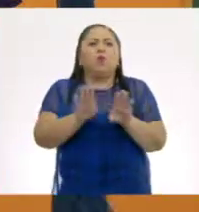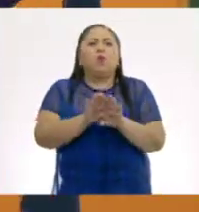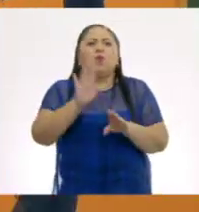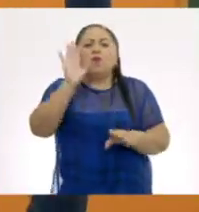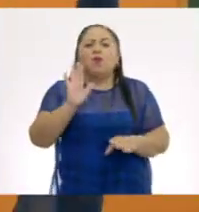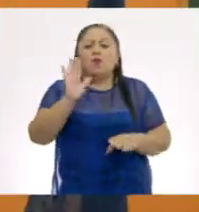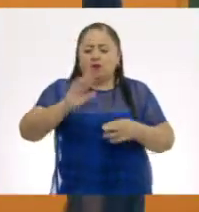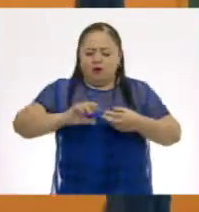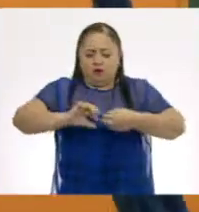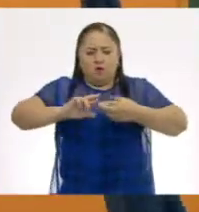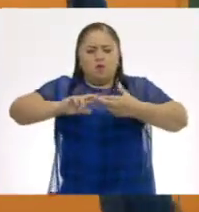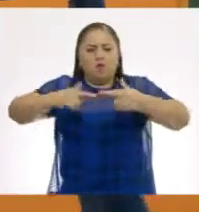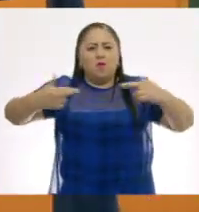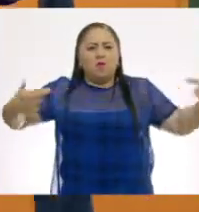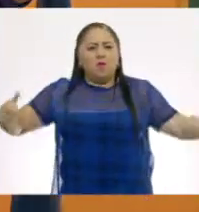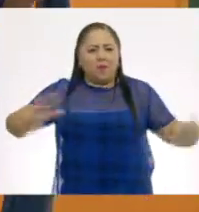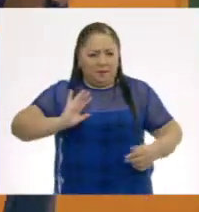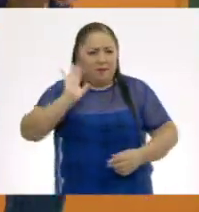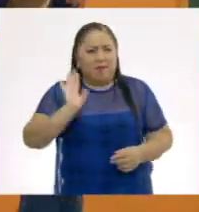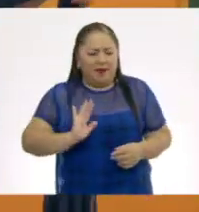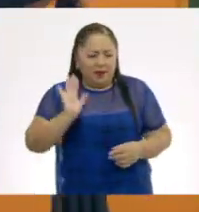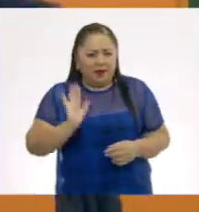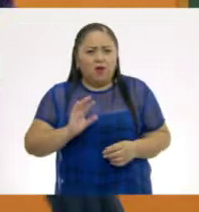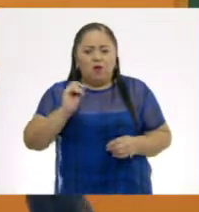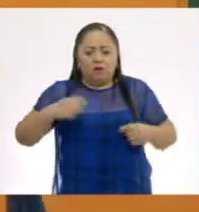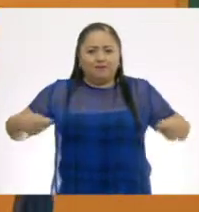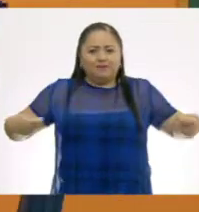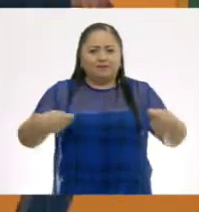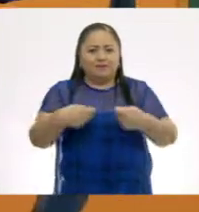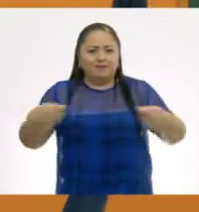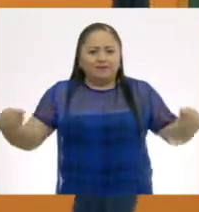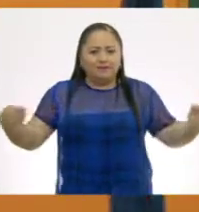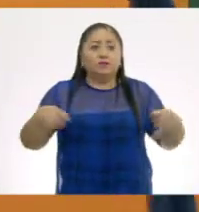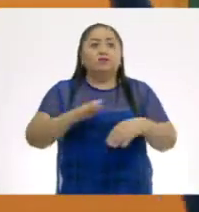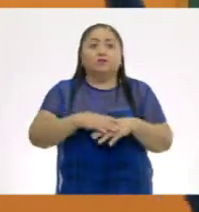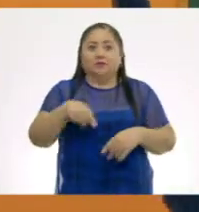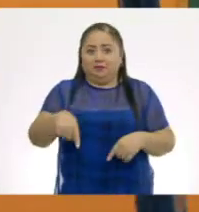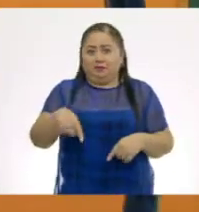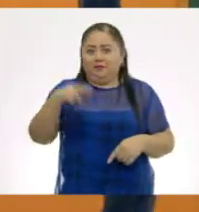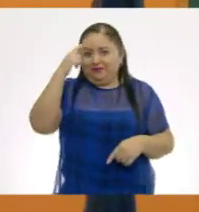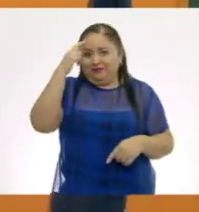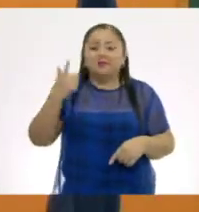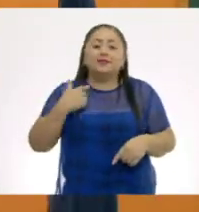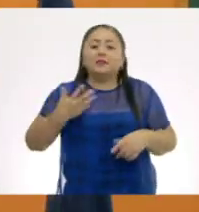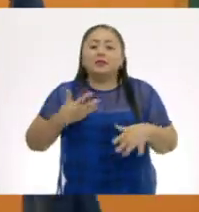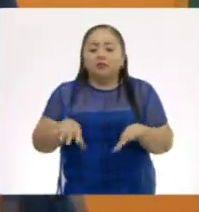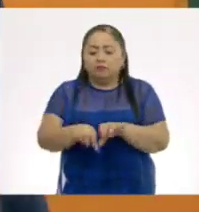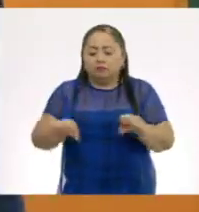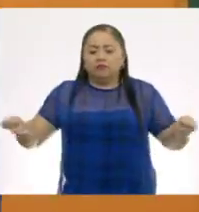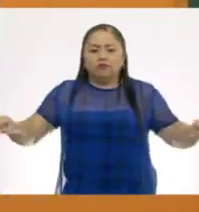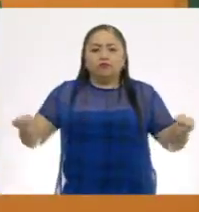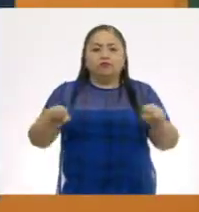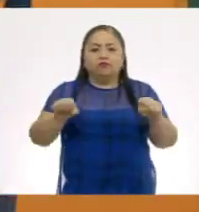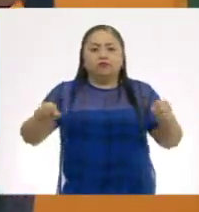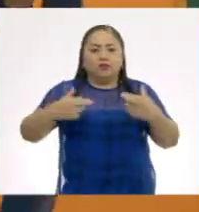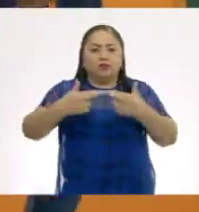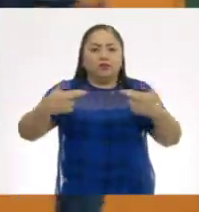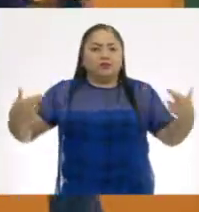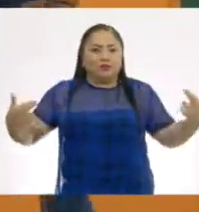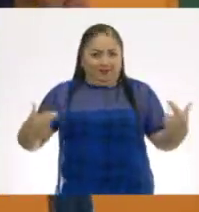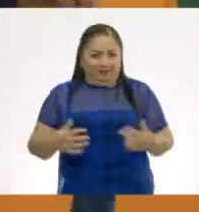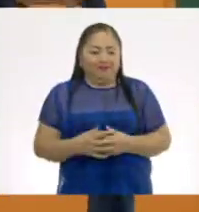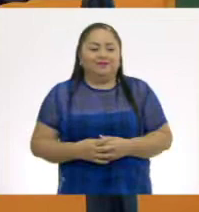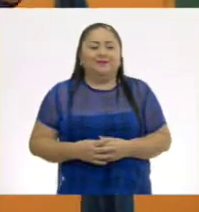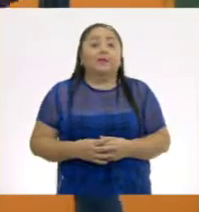una cuerda, podríamos decir, o como un resorte, porque nuestra tela se expande. Es elástica, ¿no? Exactamente, muy